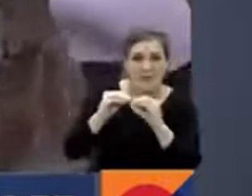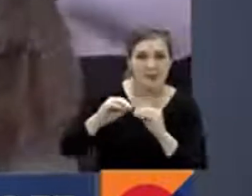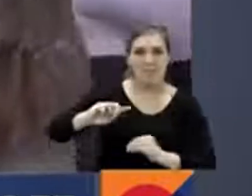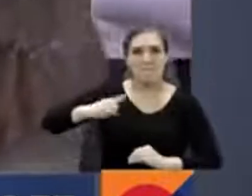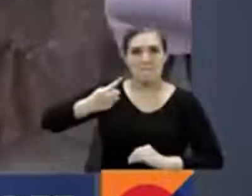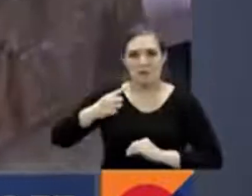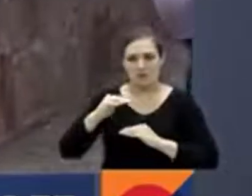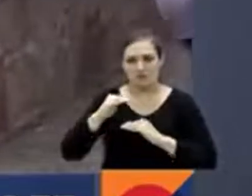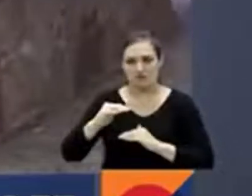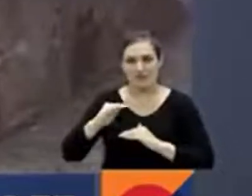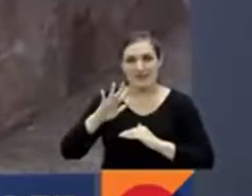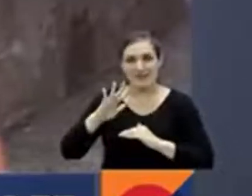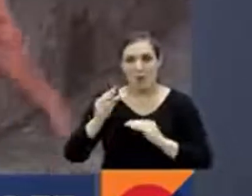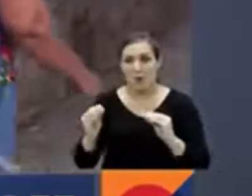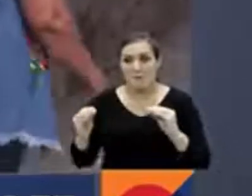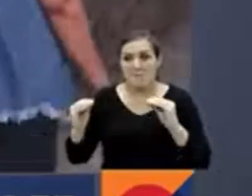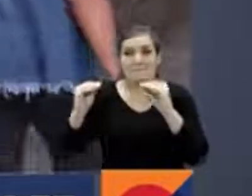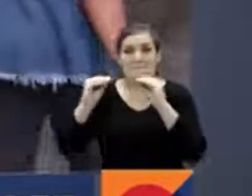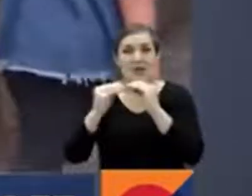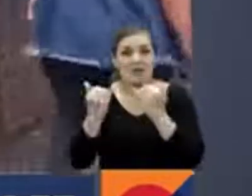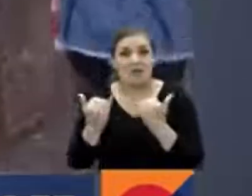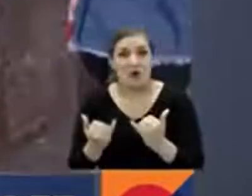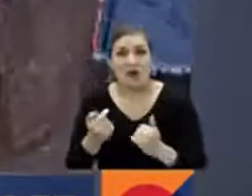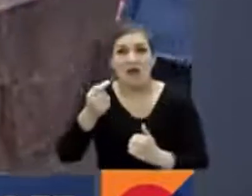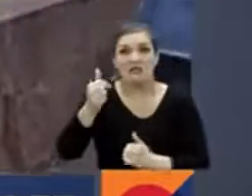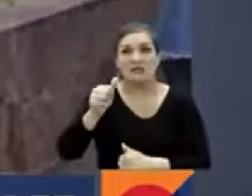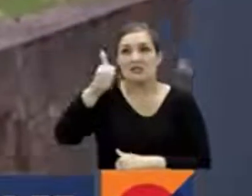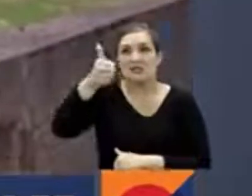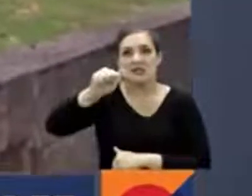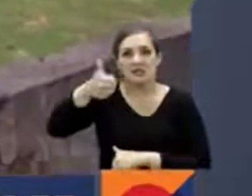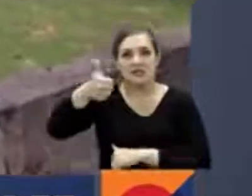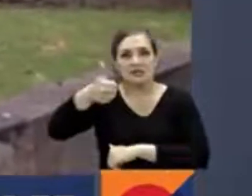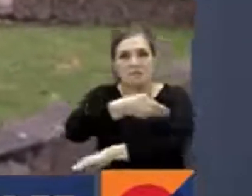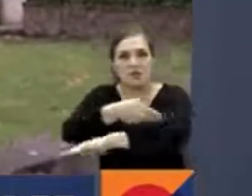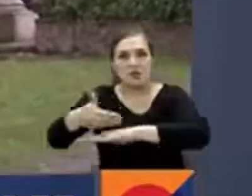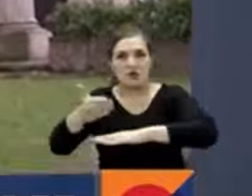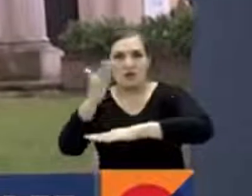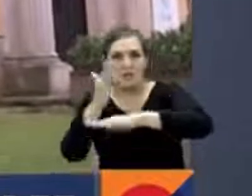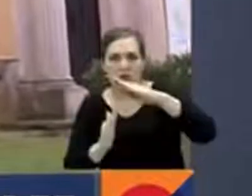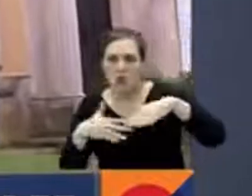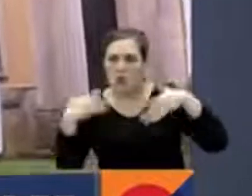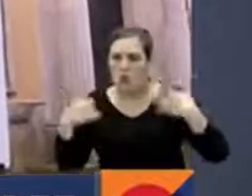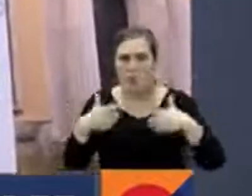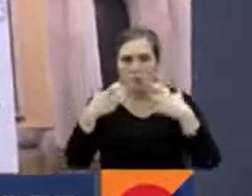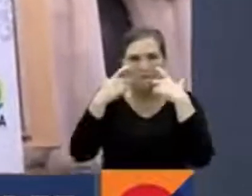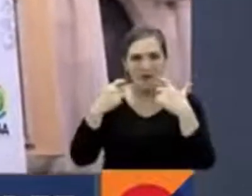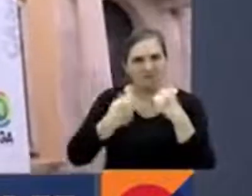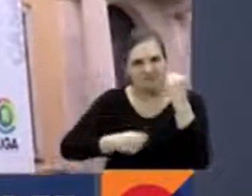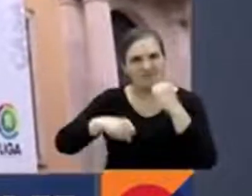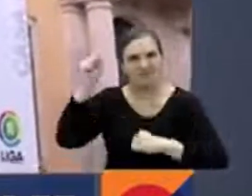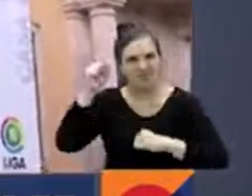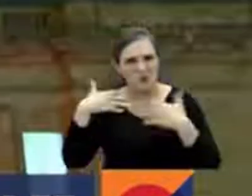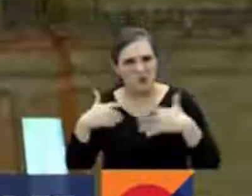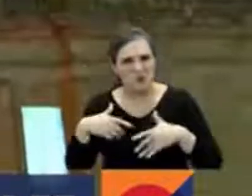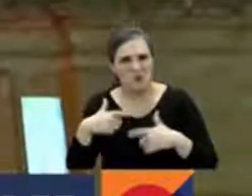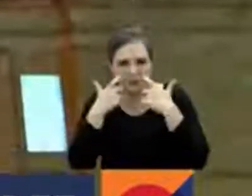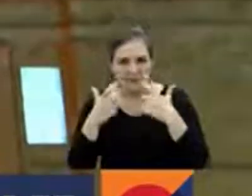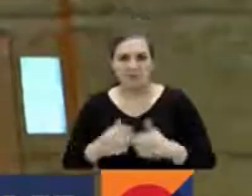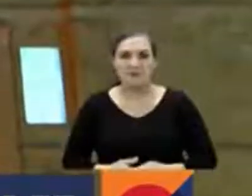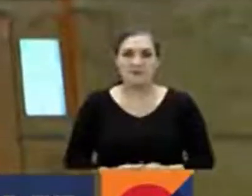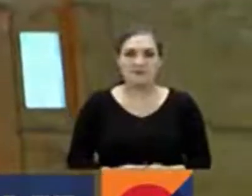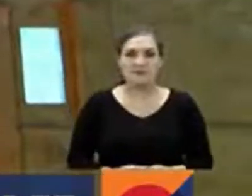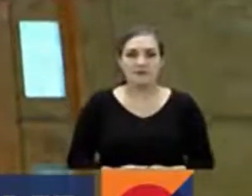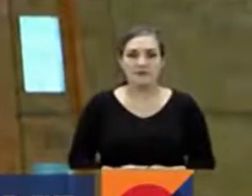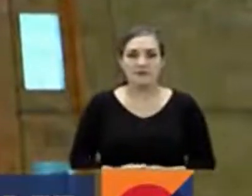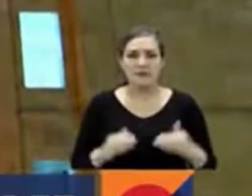para un total de más de 10,5 millones de votos que obtuvo el ingeniero Rodolfo Hernández a su favor. Aunque